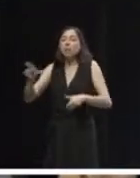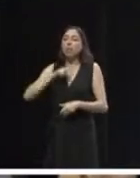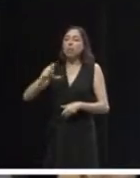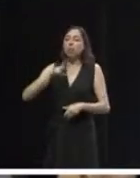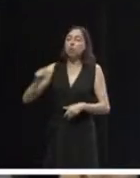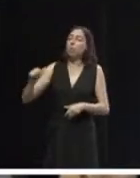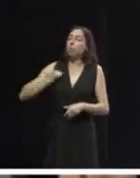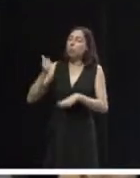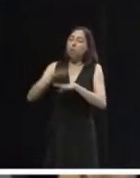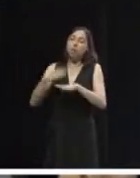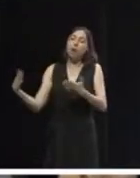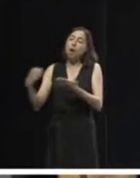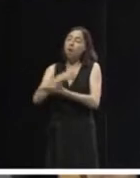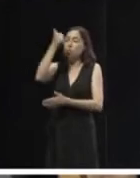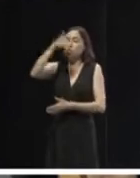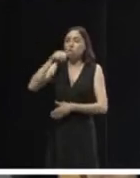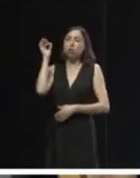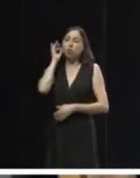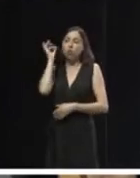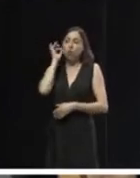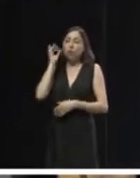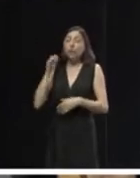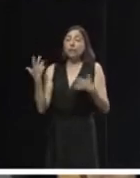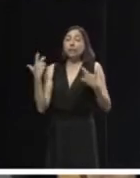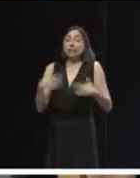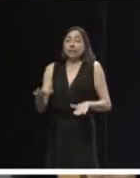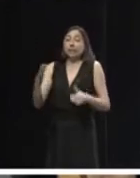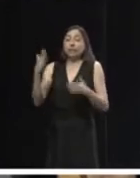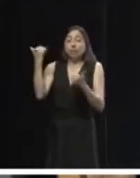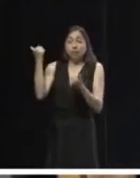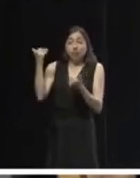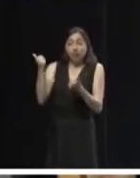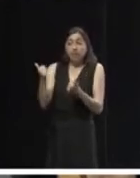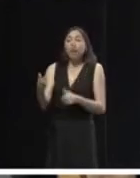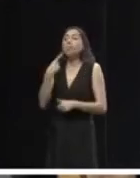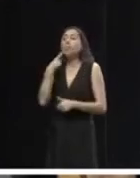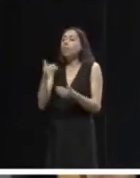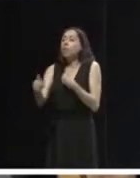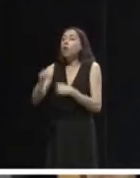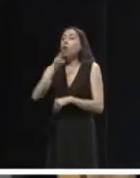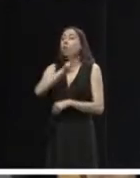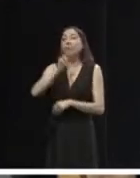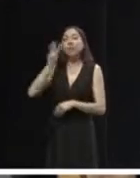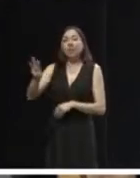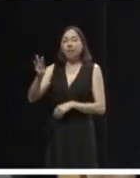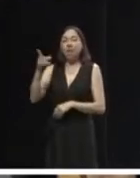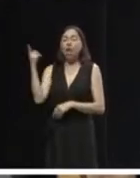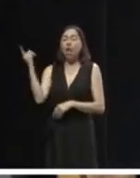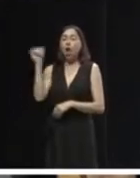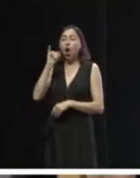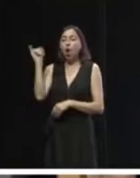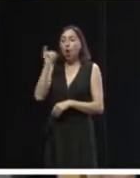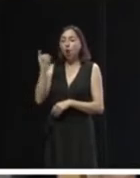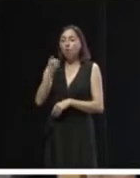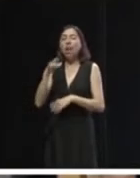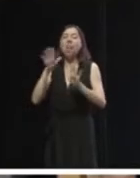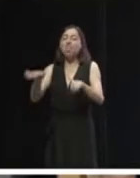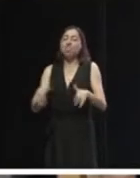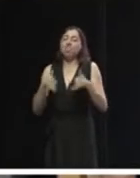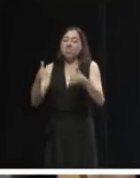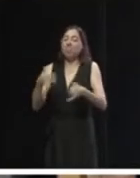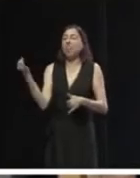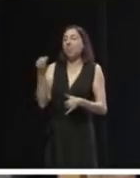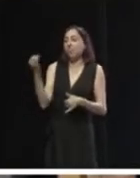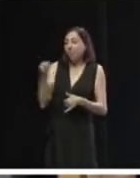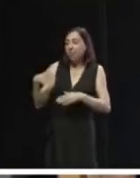oportunidades para todos y para todas. Ya como despedida deciros que el 23J, Yolanda tiene que ser presidenta. Y para